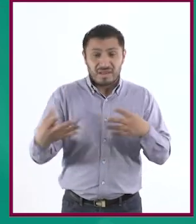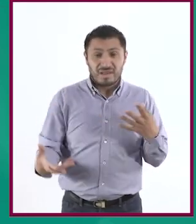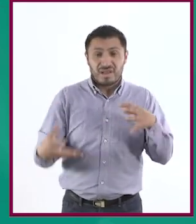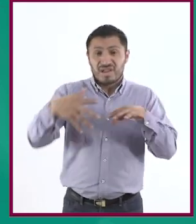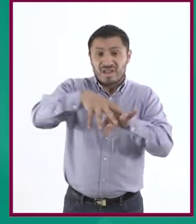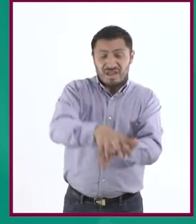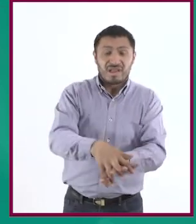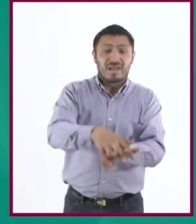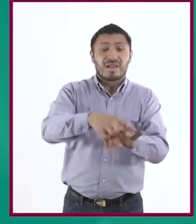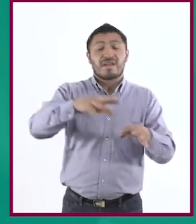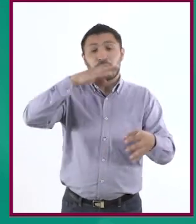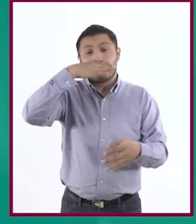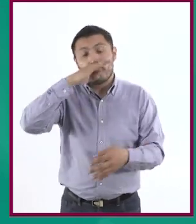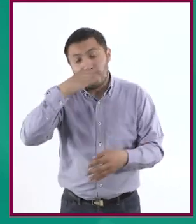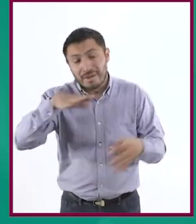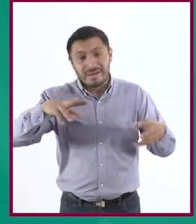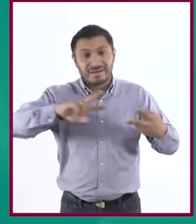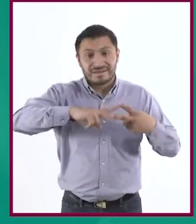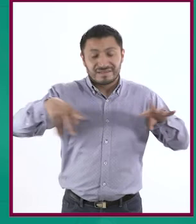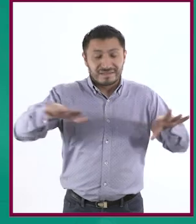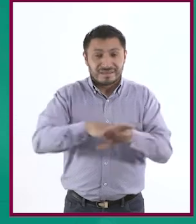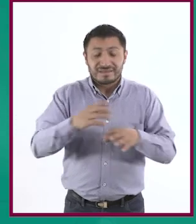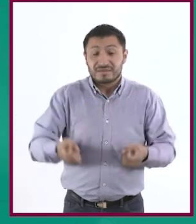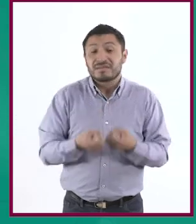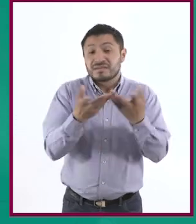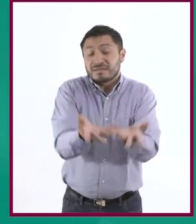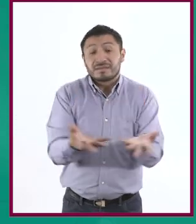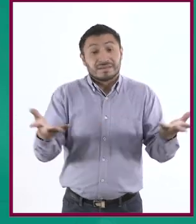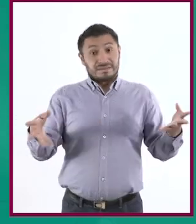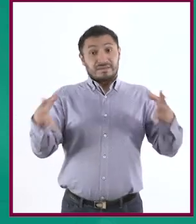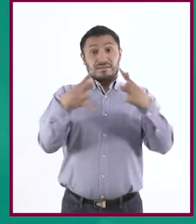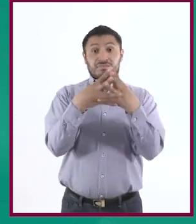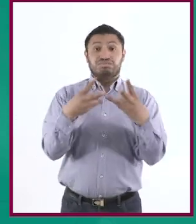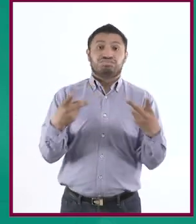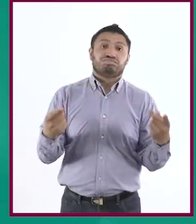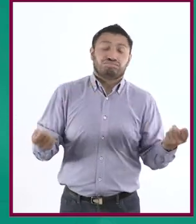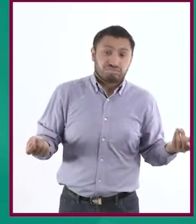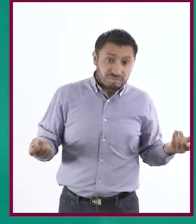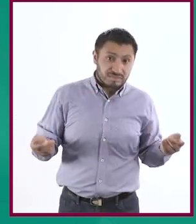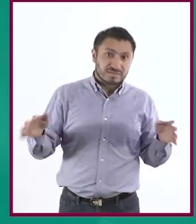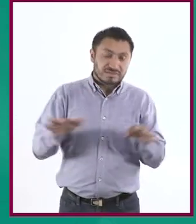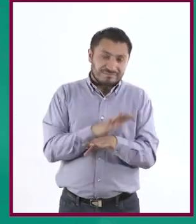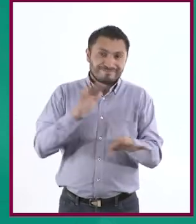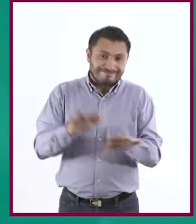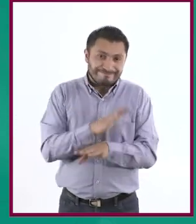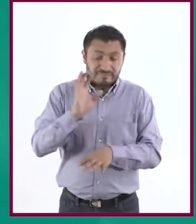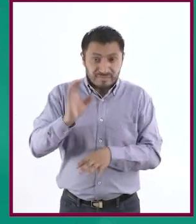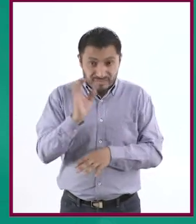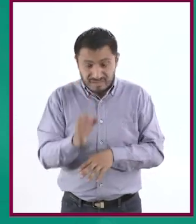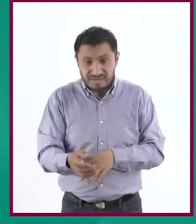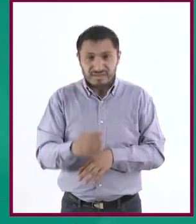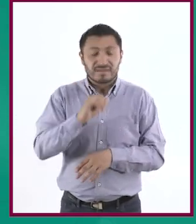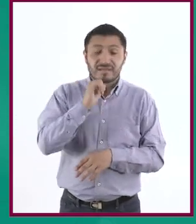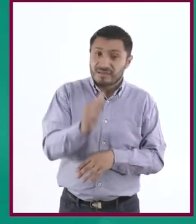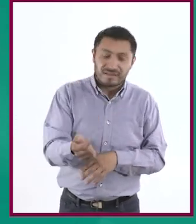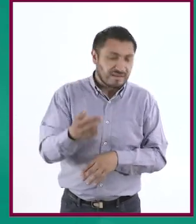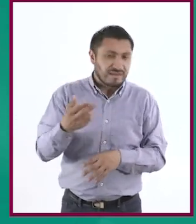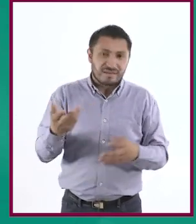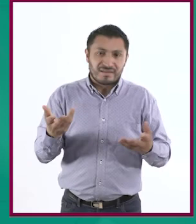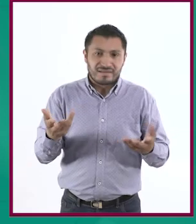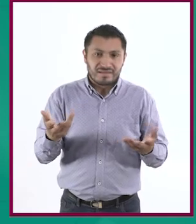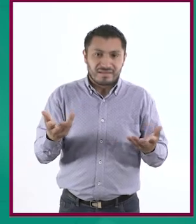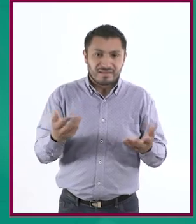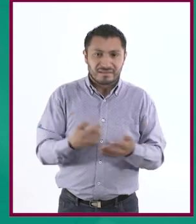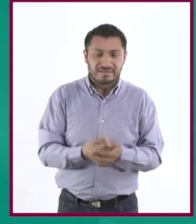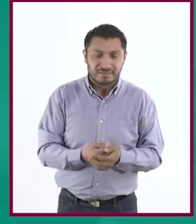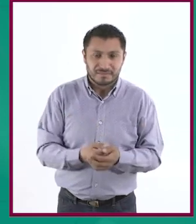maíces transgénicos, si es que estos se llegan a liberar, pues vayan desapareciendo o vayan alterándose cuando ni siquiera conocimos bien su